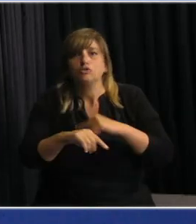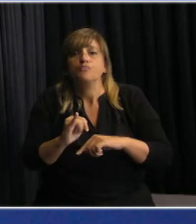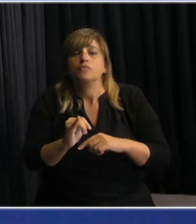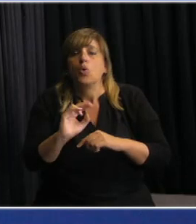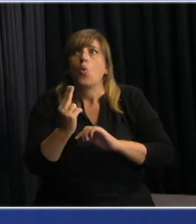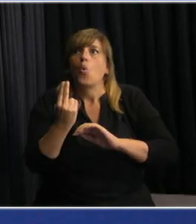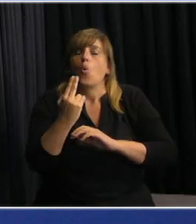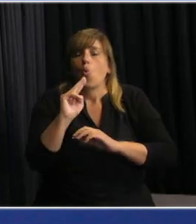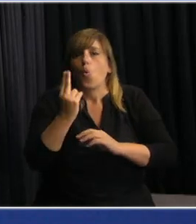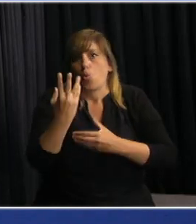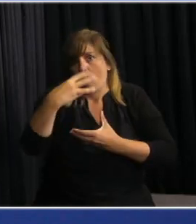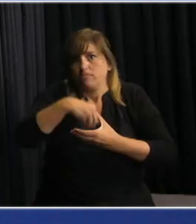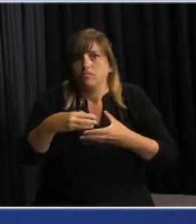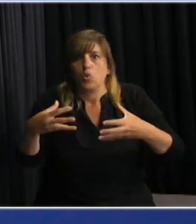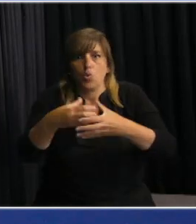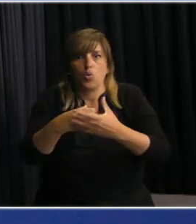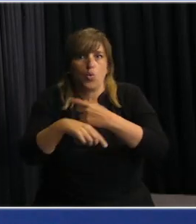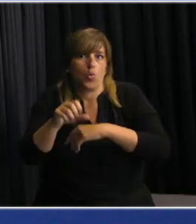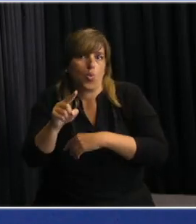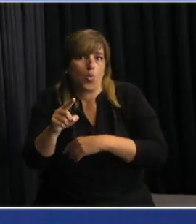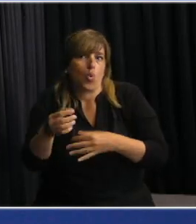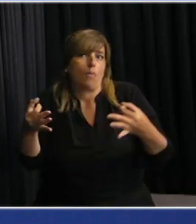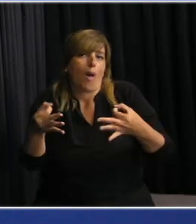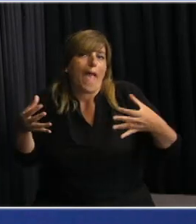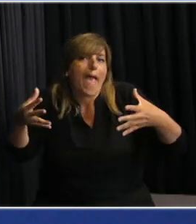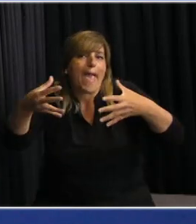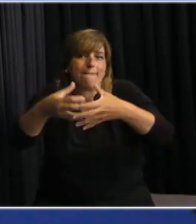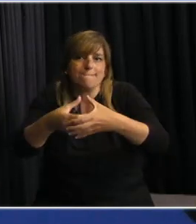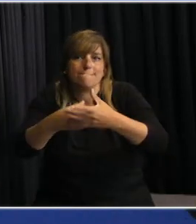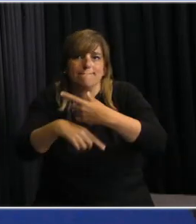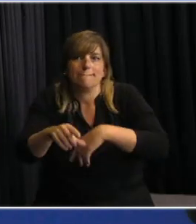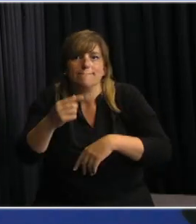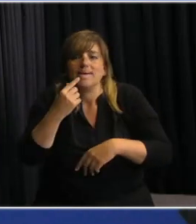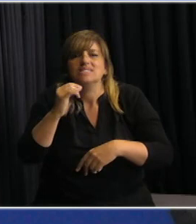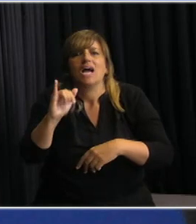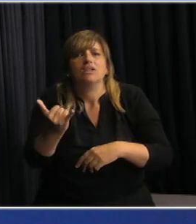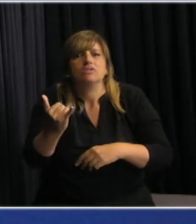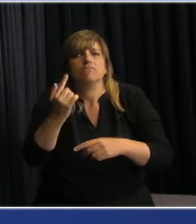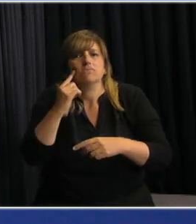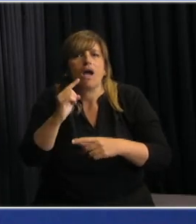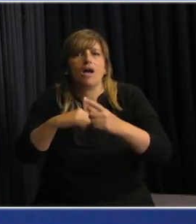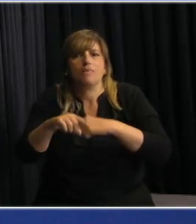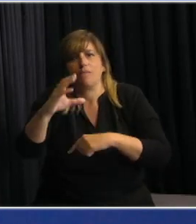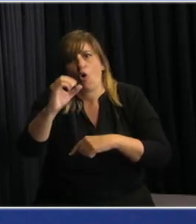grupo COVAX. Allí hemos hecho un adelanto y hemos reservado